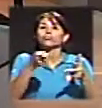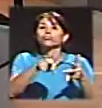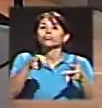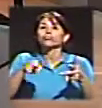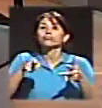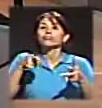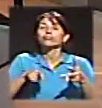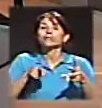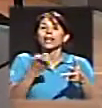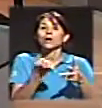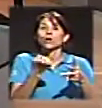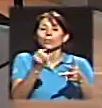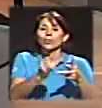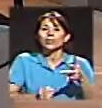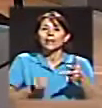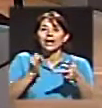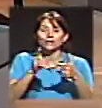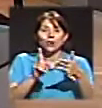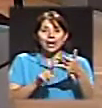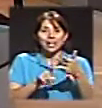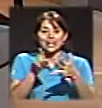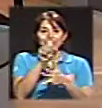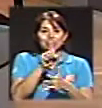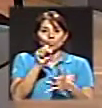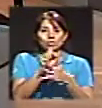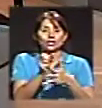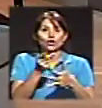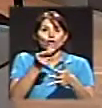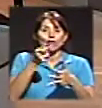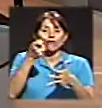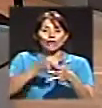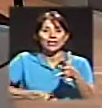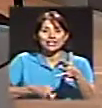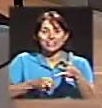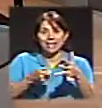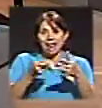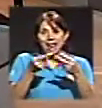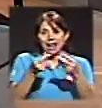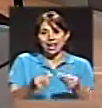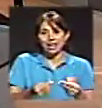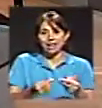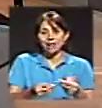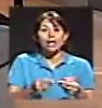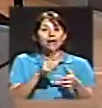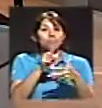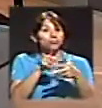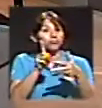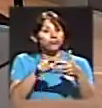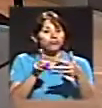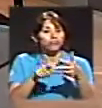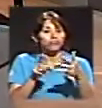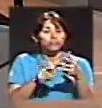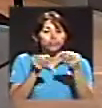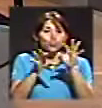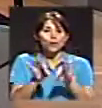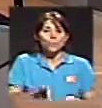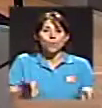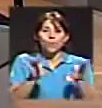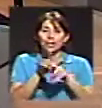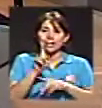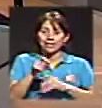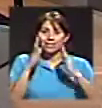y ciertamente la situación fiscal. Esos son factores muy importantes que deben tomarse en cuenta